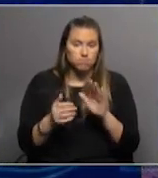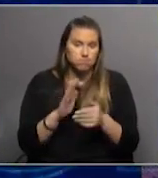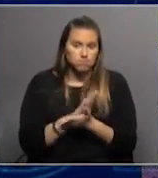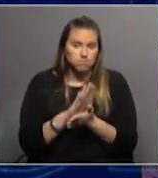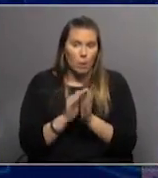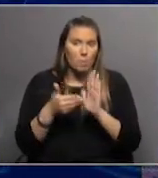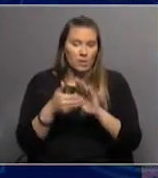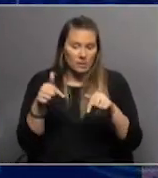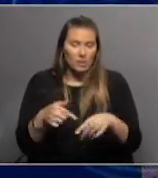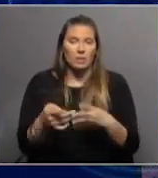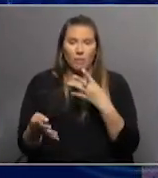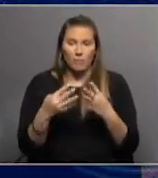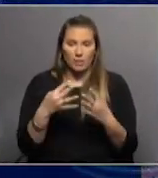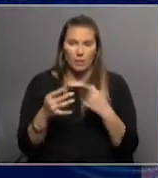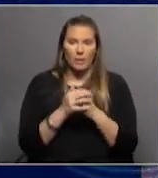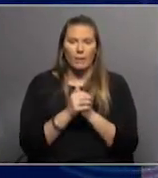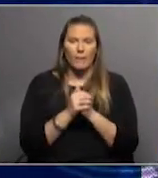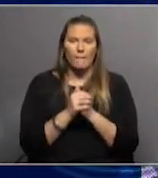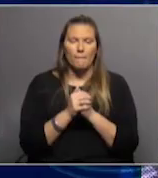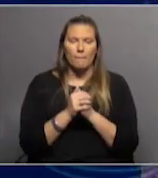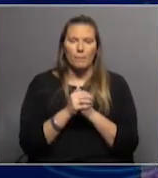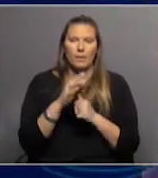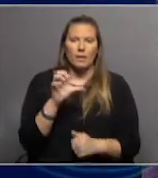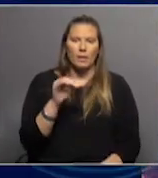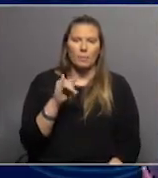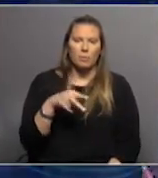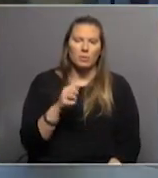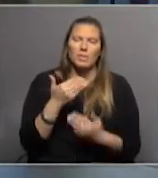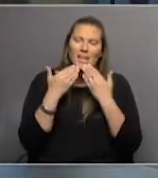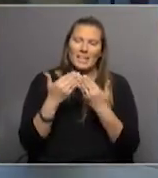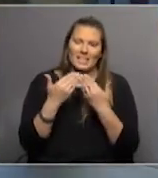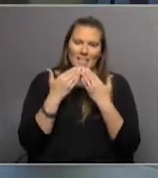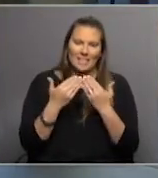que la presenta en esta feria. Espinosa, entonces,